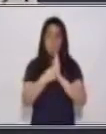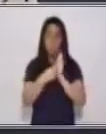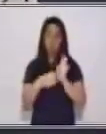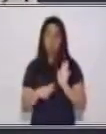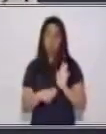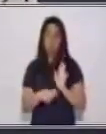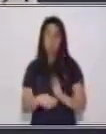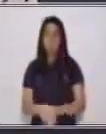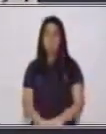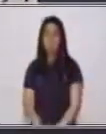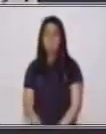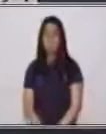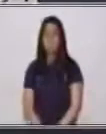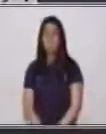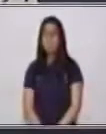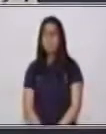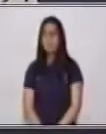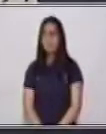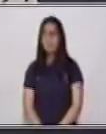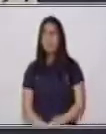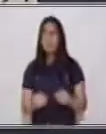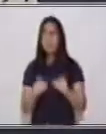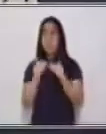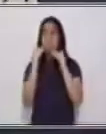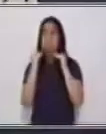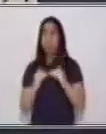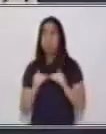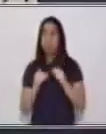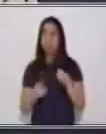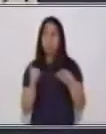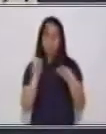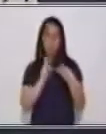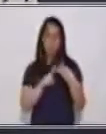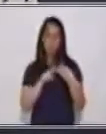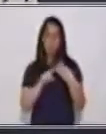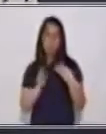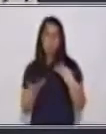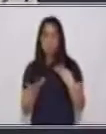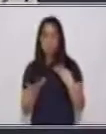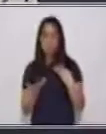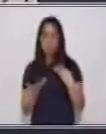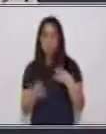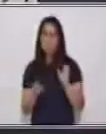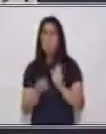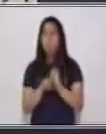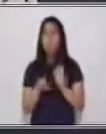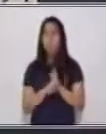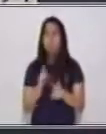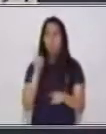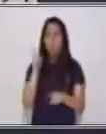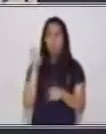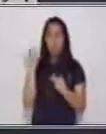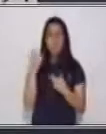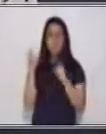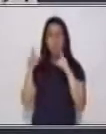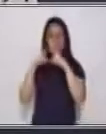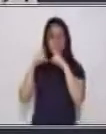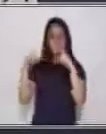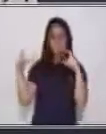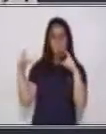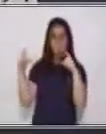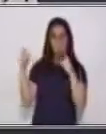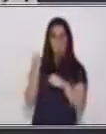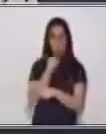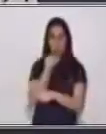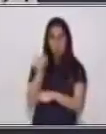Y la última, una hipérbola. Para que esta fórmula se aplique a una hipérbola, dice que si